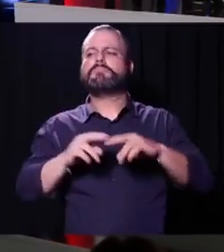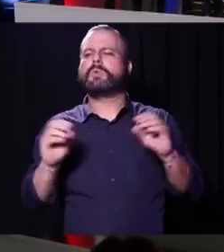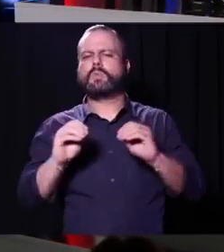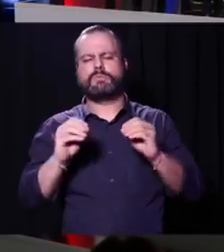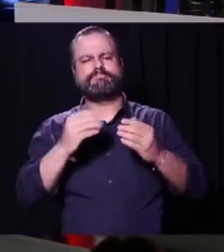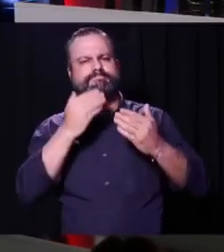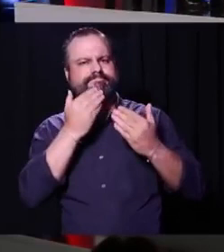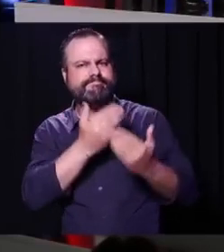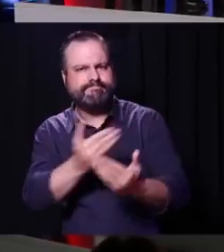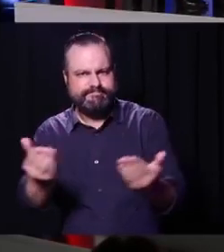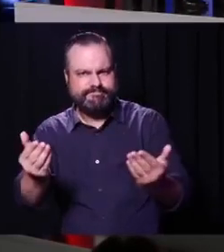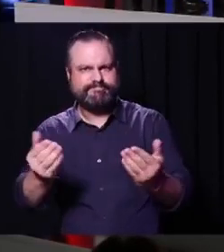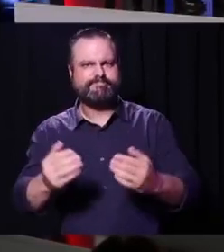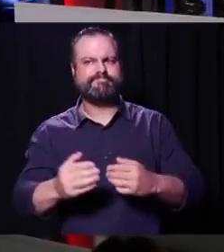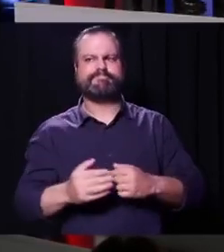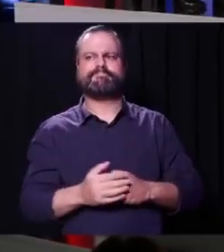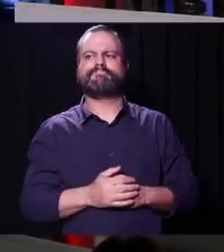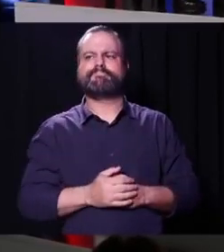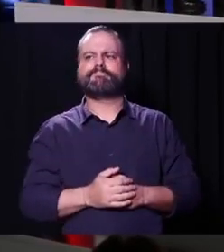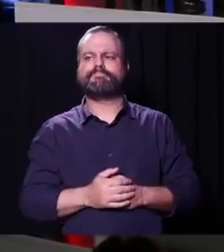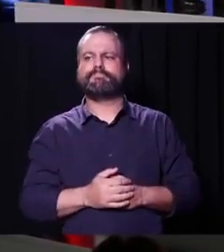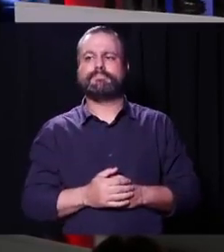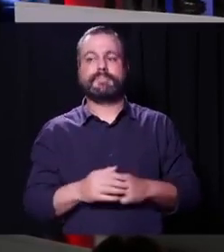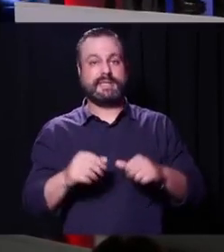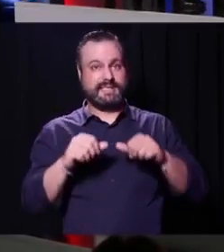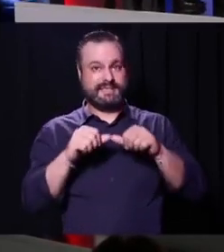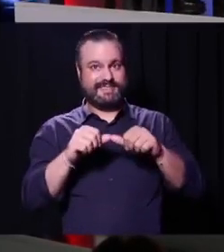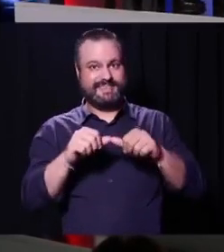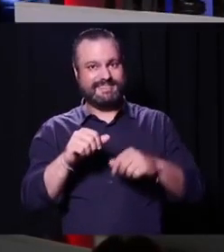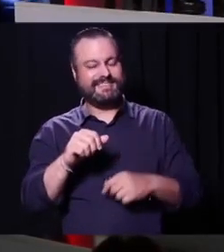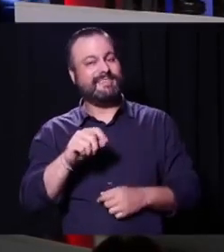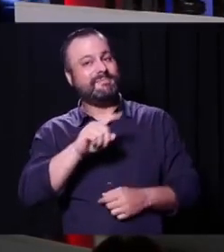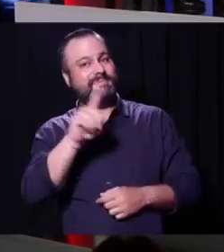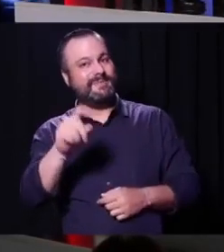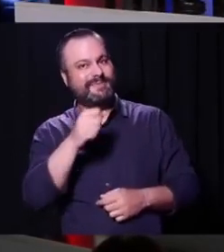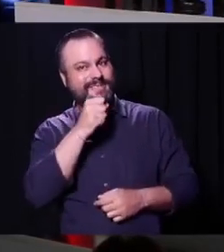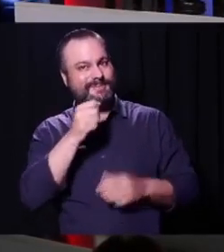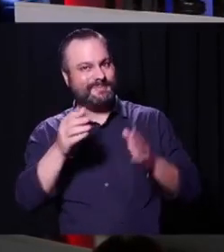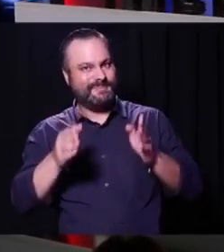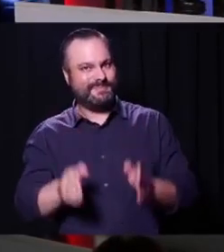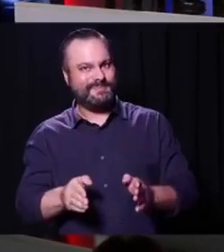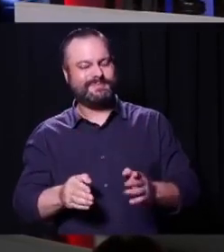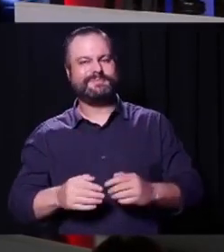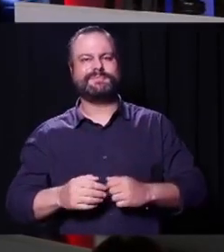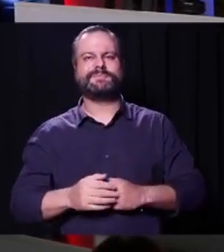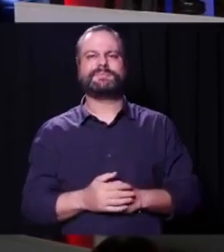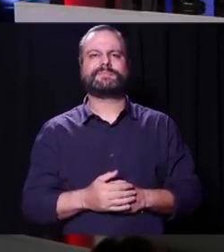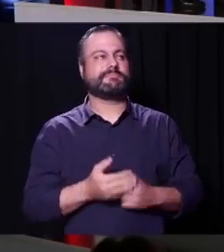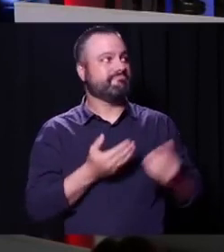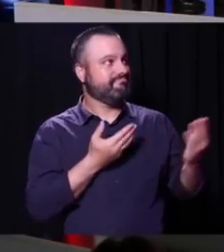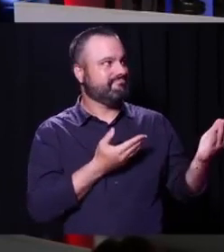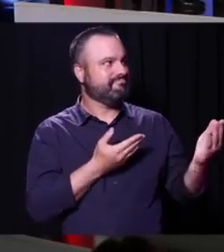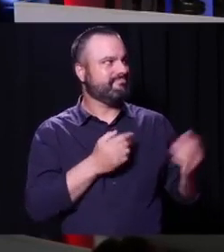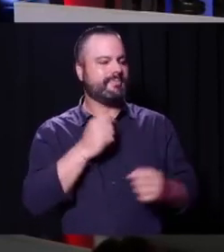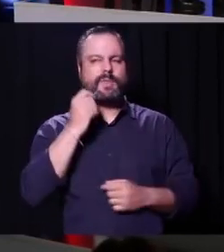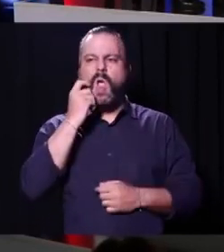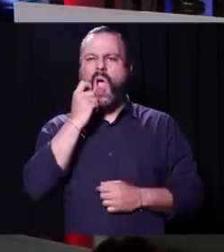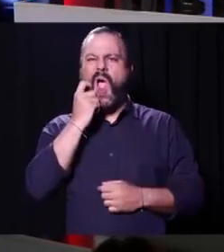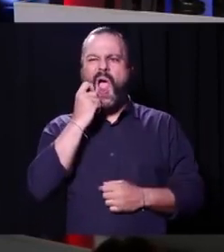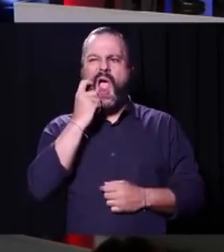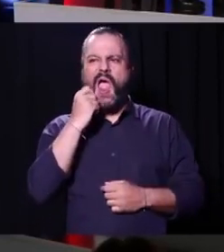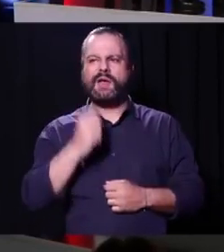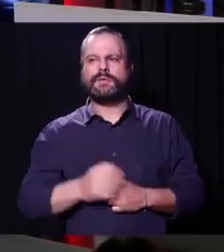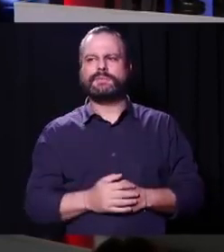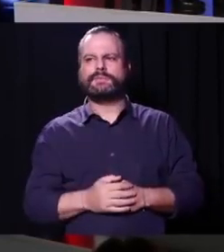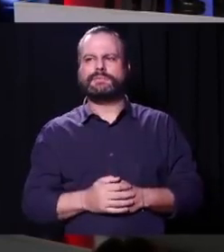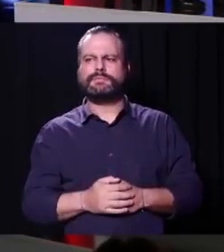Ana María, por favor, la siguiente pregunta. ¿Qué tal, señor Laurentino? ¿Cómo está? Muy bien, gracias a Dios. Usted siempre menciona